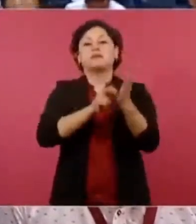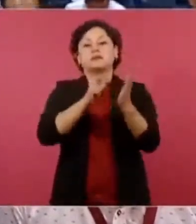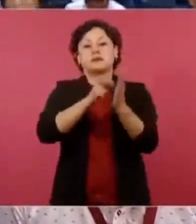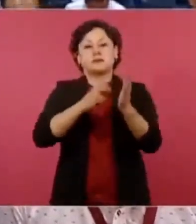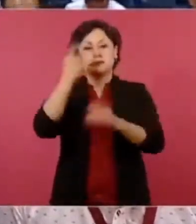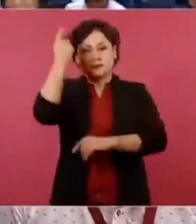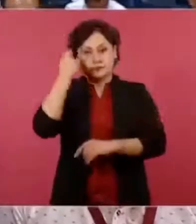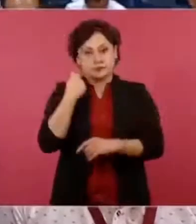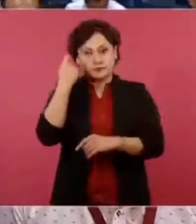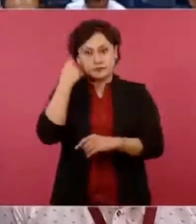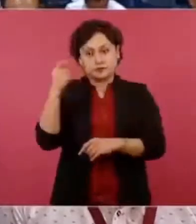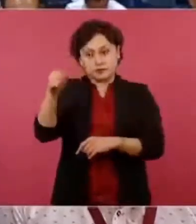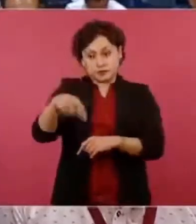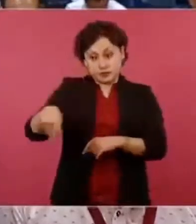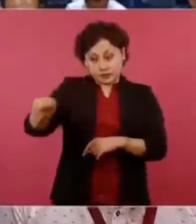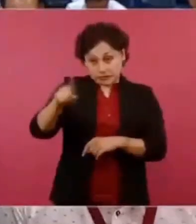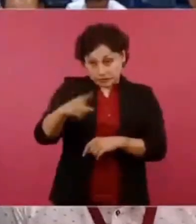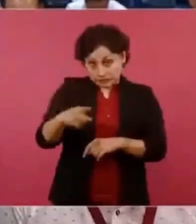siguen usándola